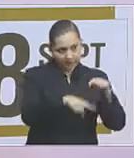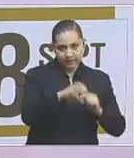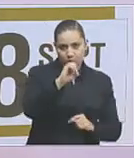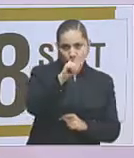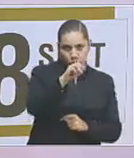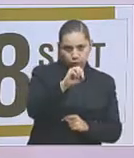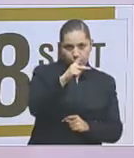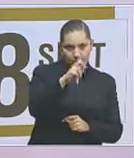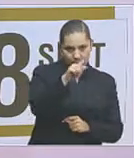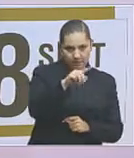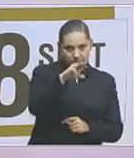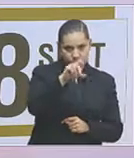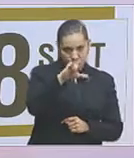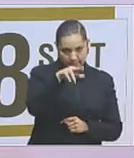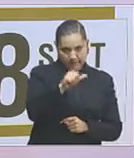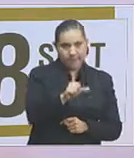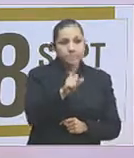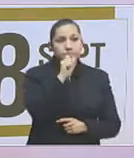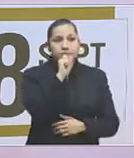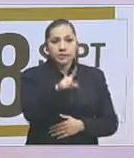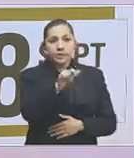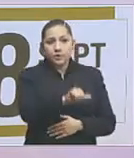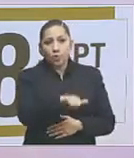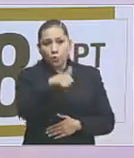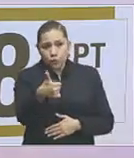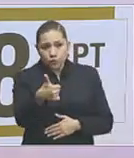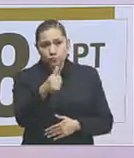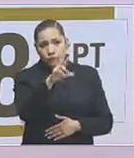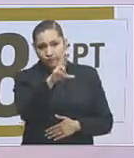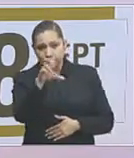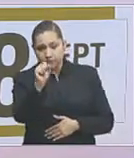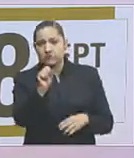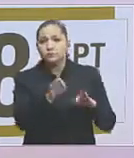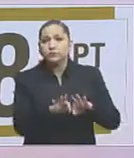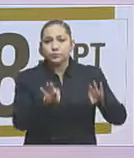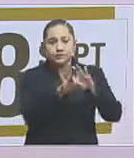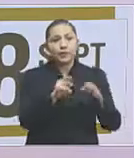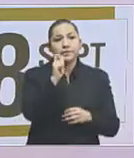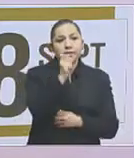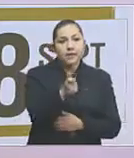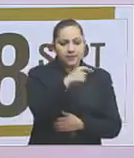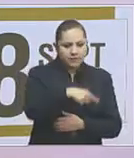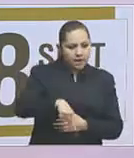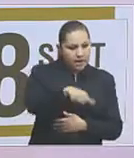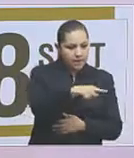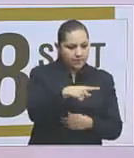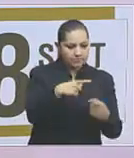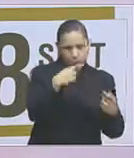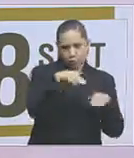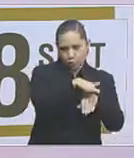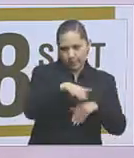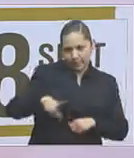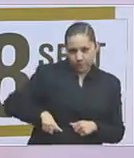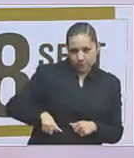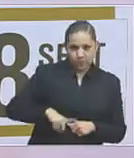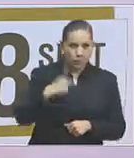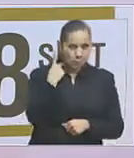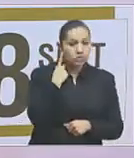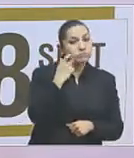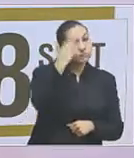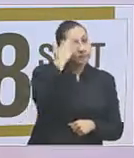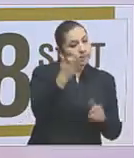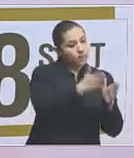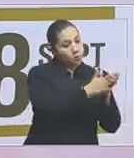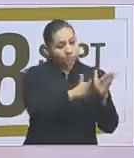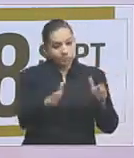efectos que las redes sociales contribuyen también con mucho ruido al contenido político especialmente durante los periodos electorales